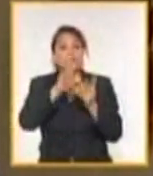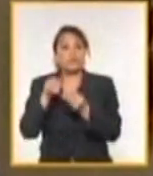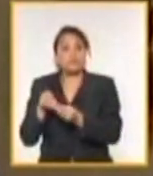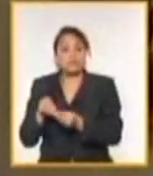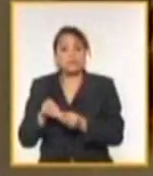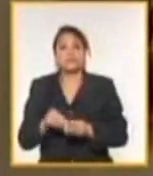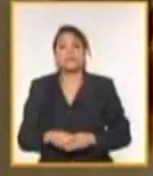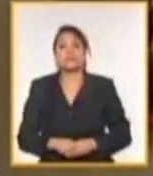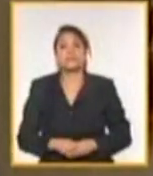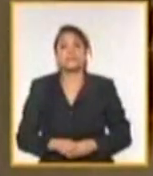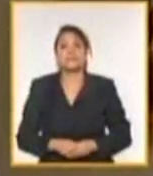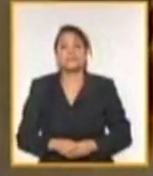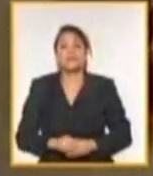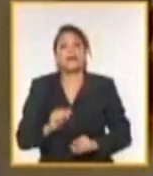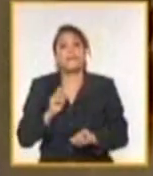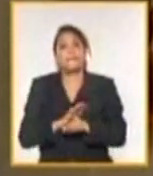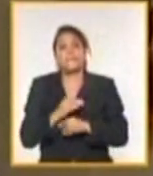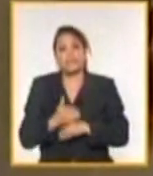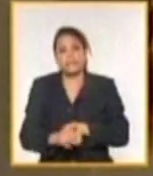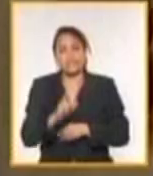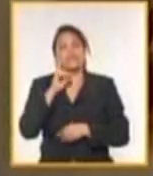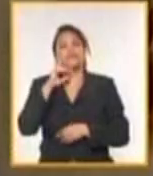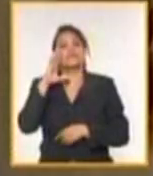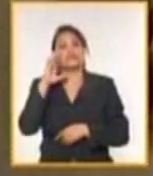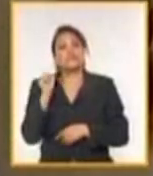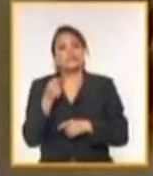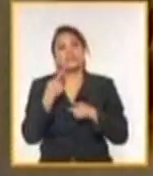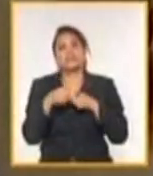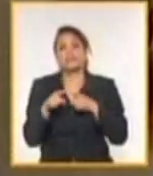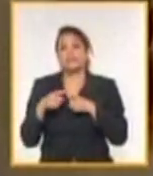universal es que se pueden entender muchas de